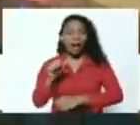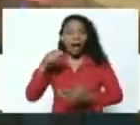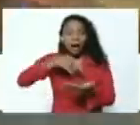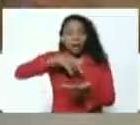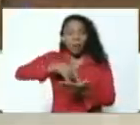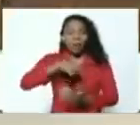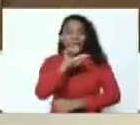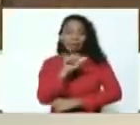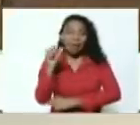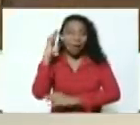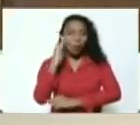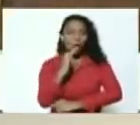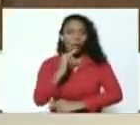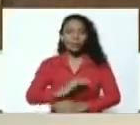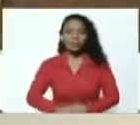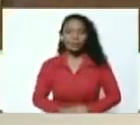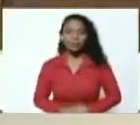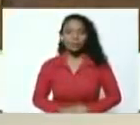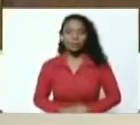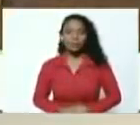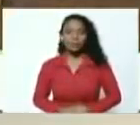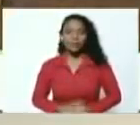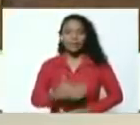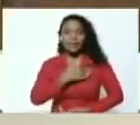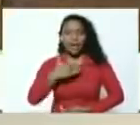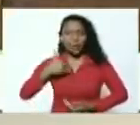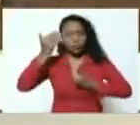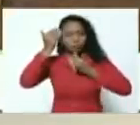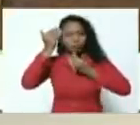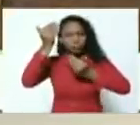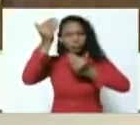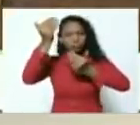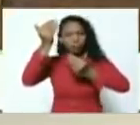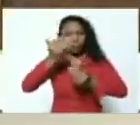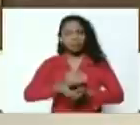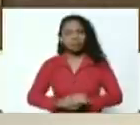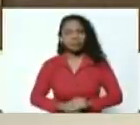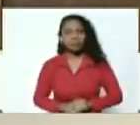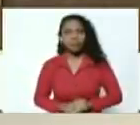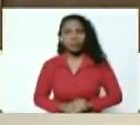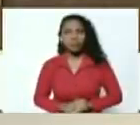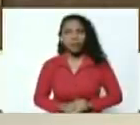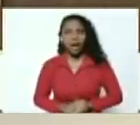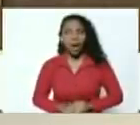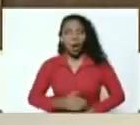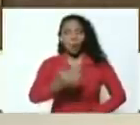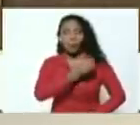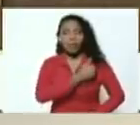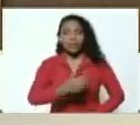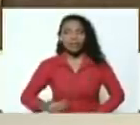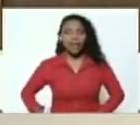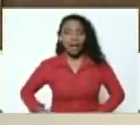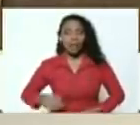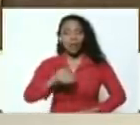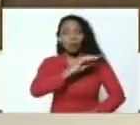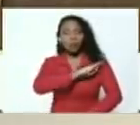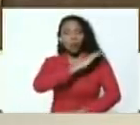semana de Bolívar. Quiero saludar a los presidentes de los